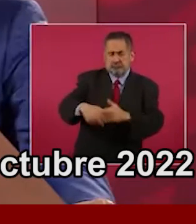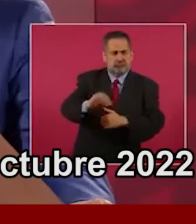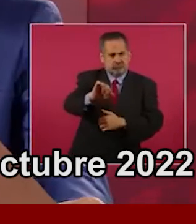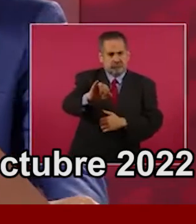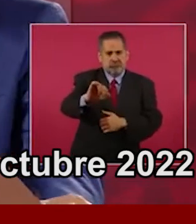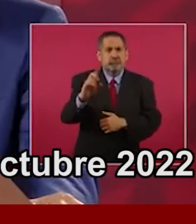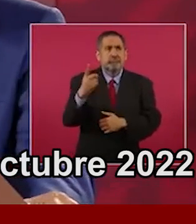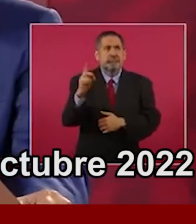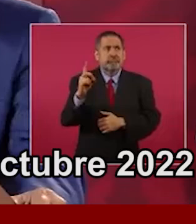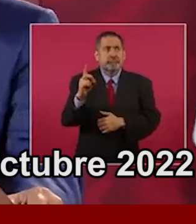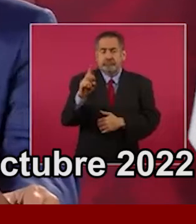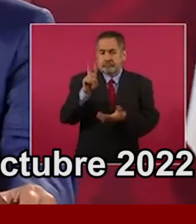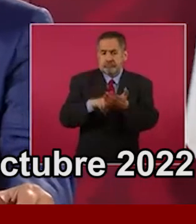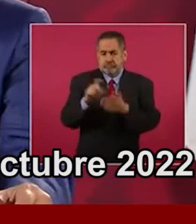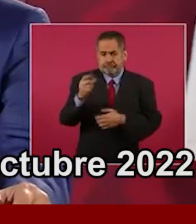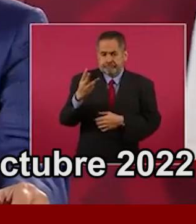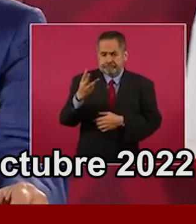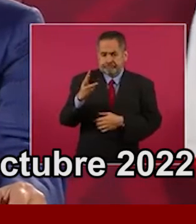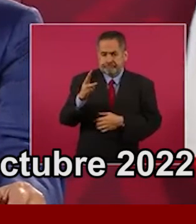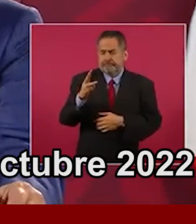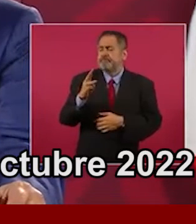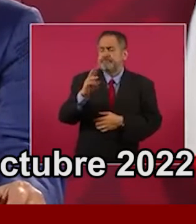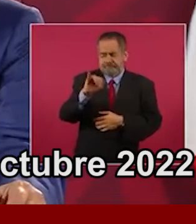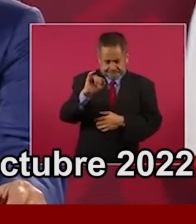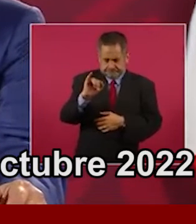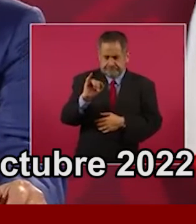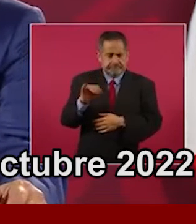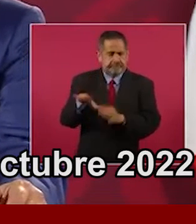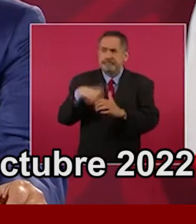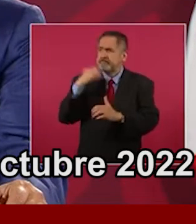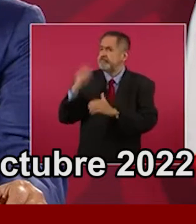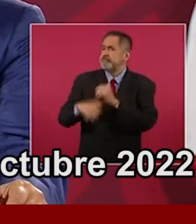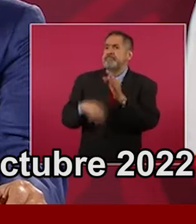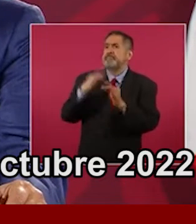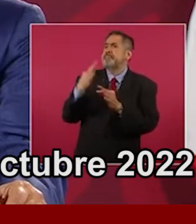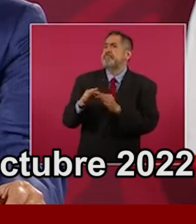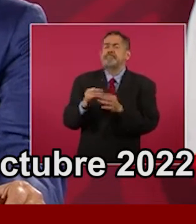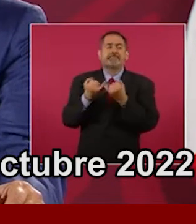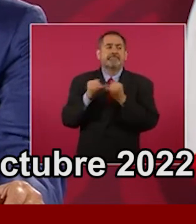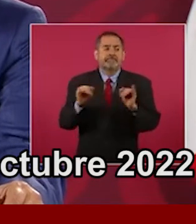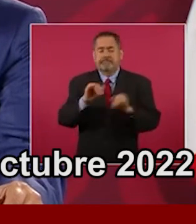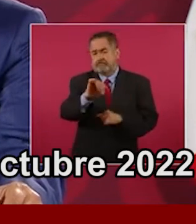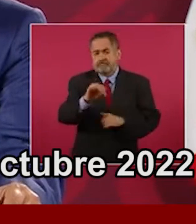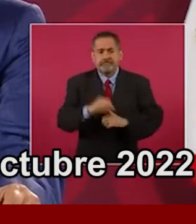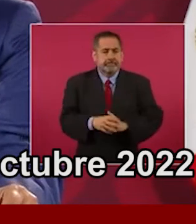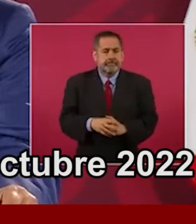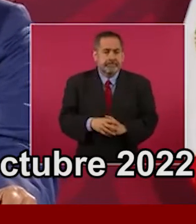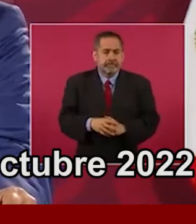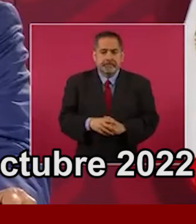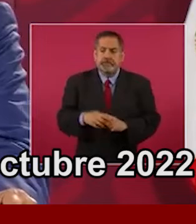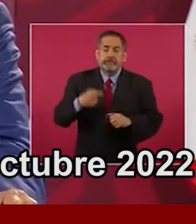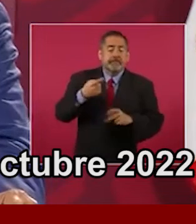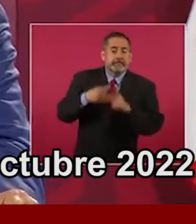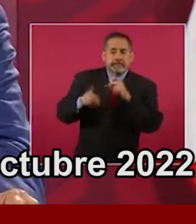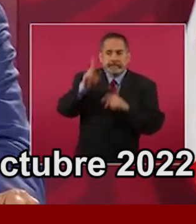en diciembre del año próximo y vamos a empezar a